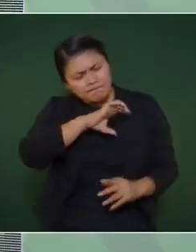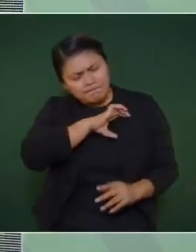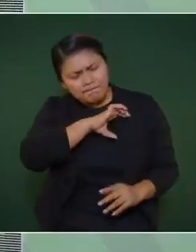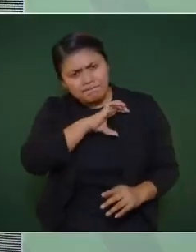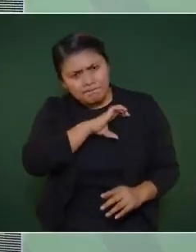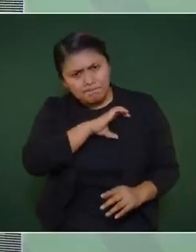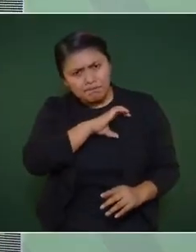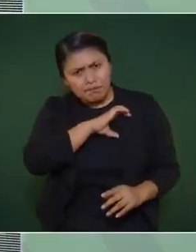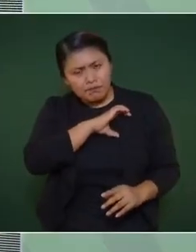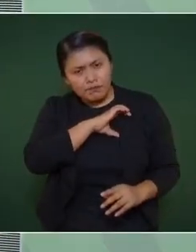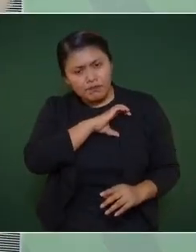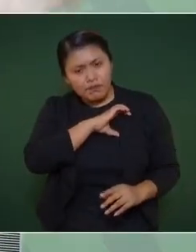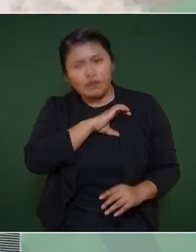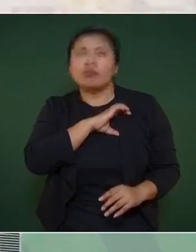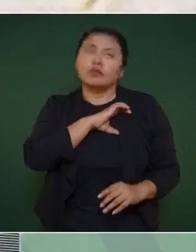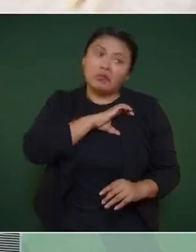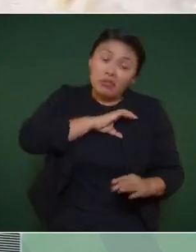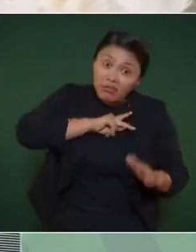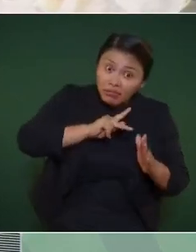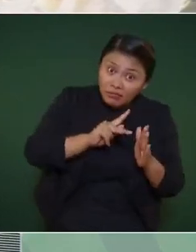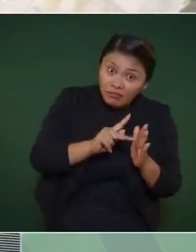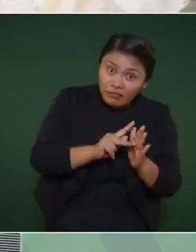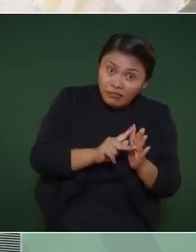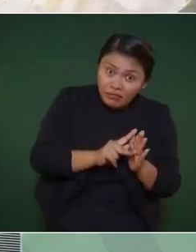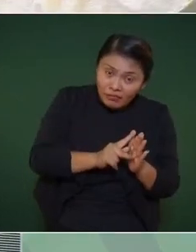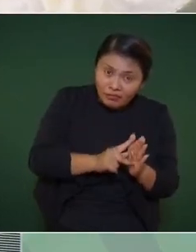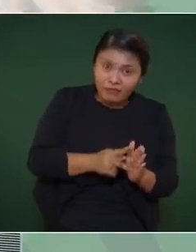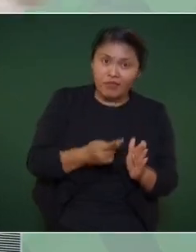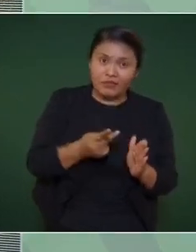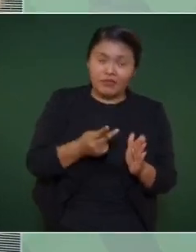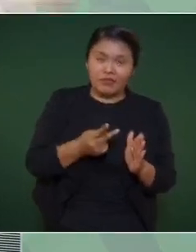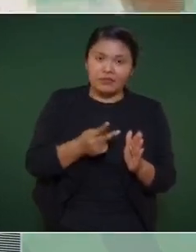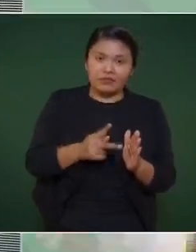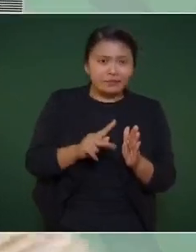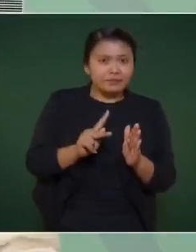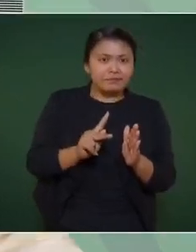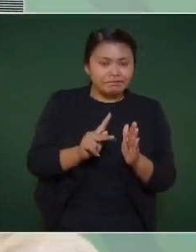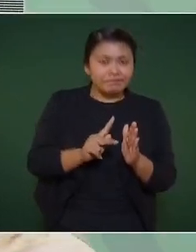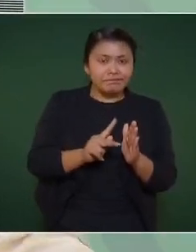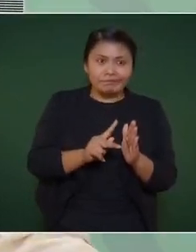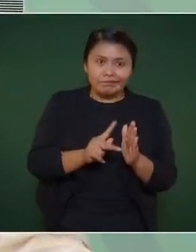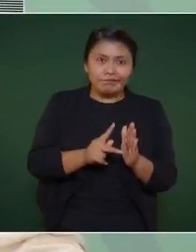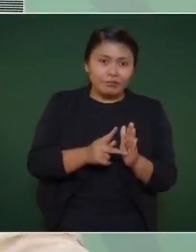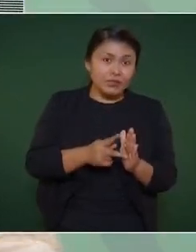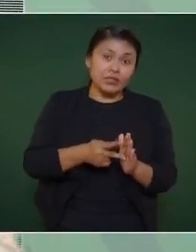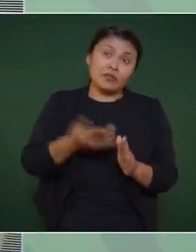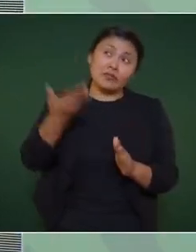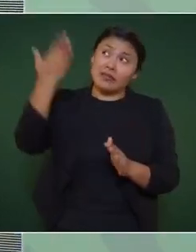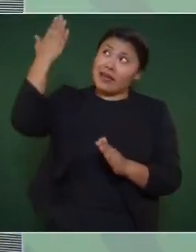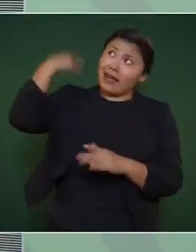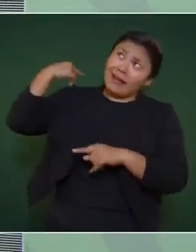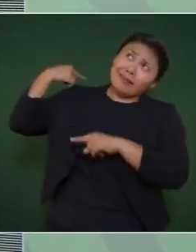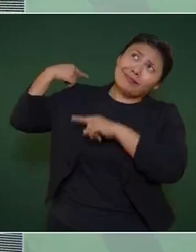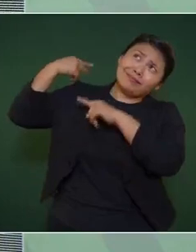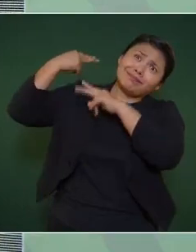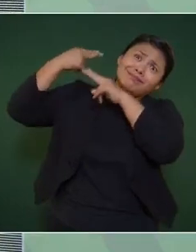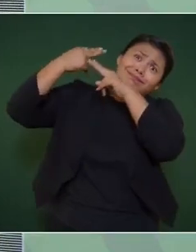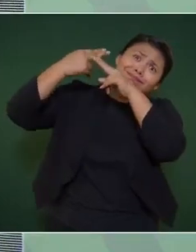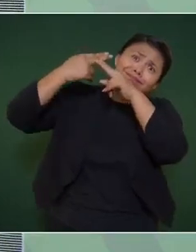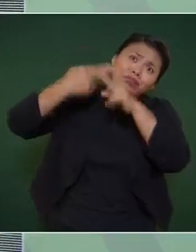que vuelva a pasar lo que ya sufrieron.